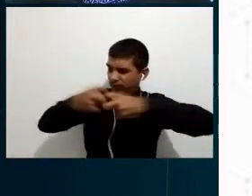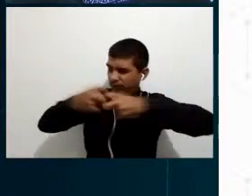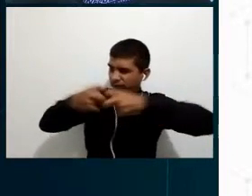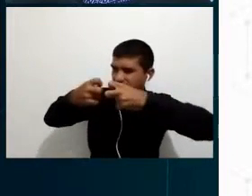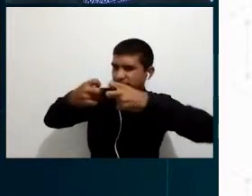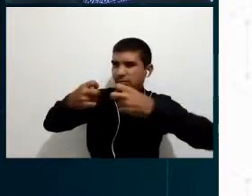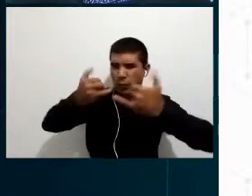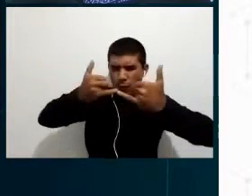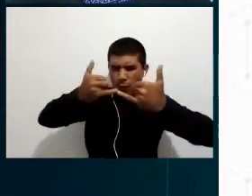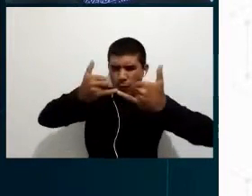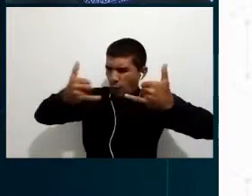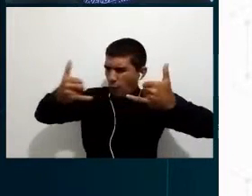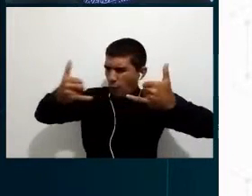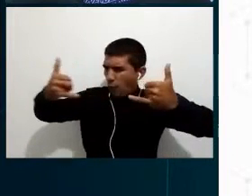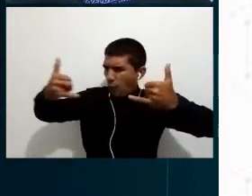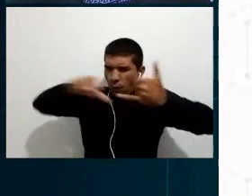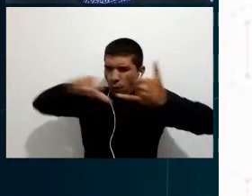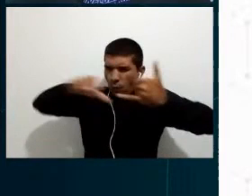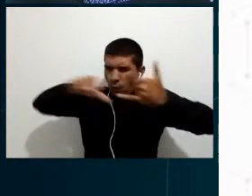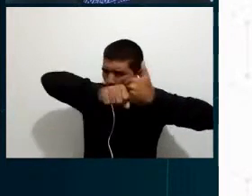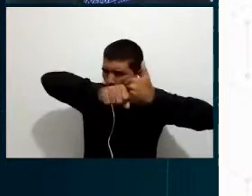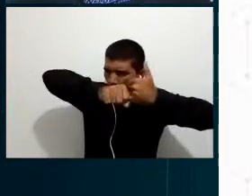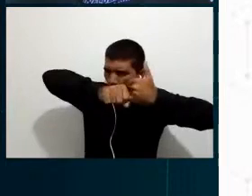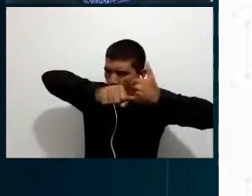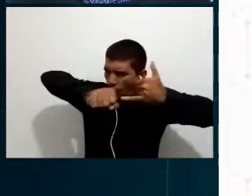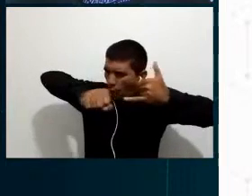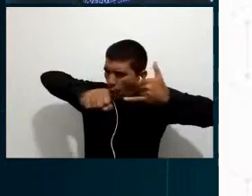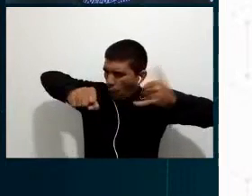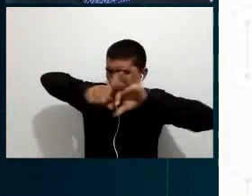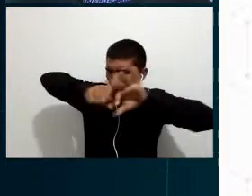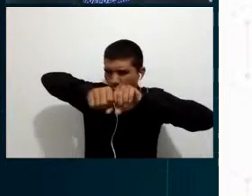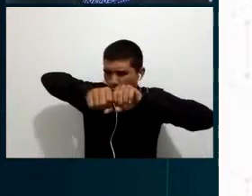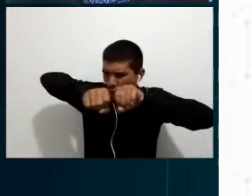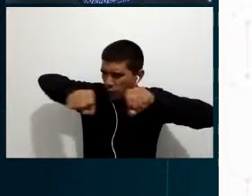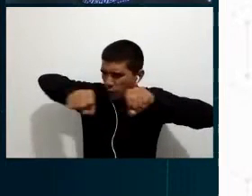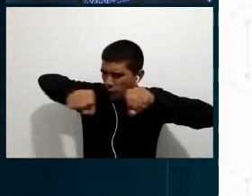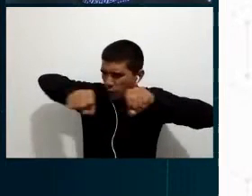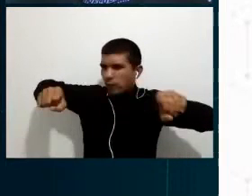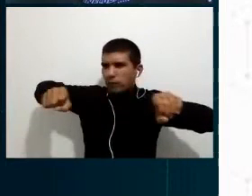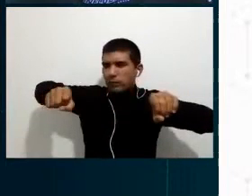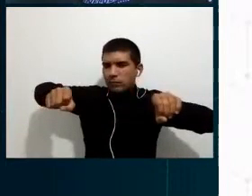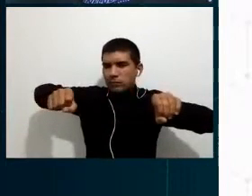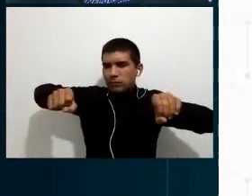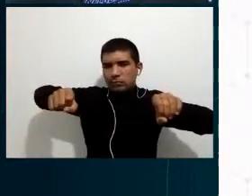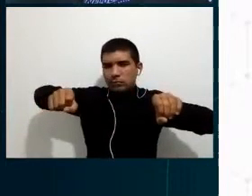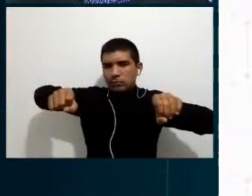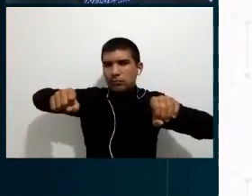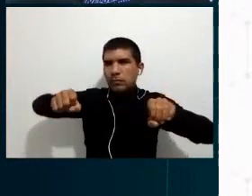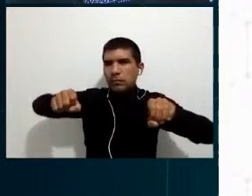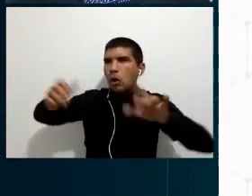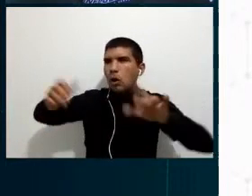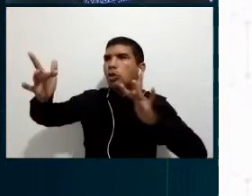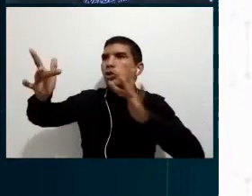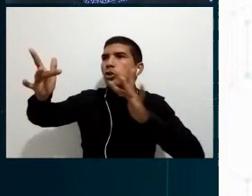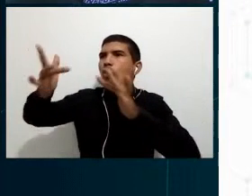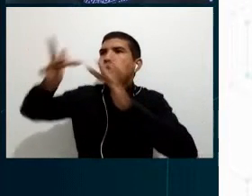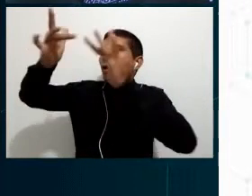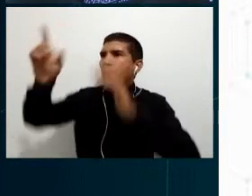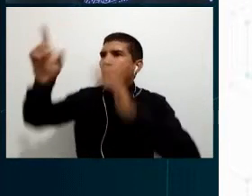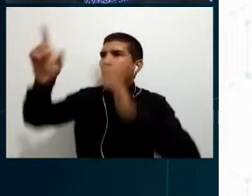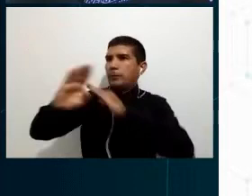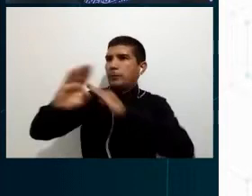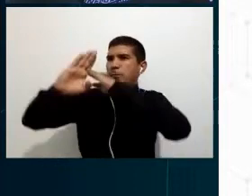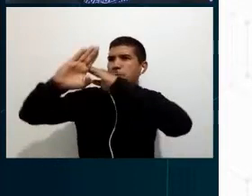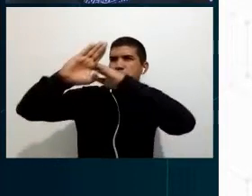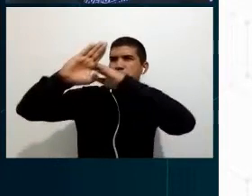para interruptores. También hay unas barras extendidas o líneas pues cortas que